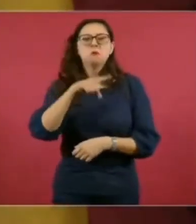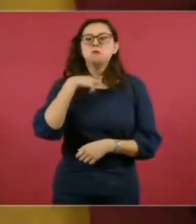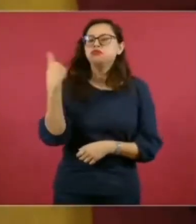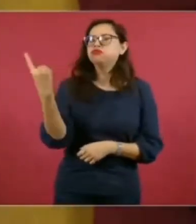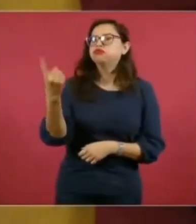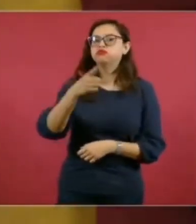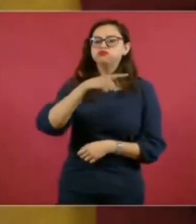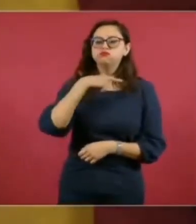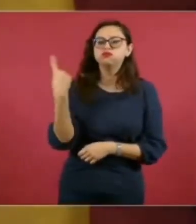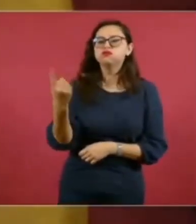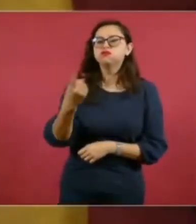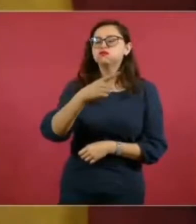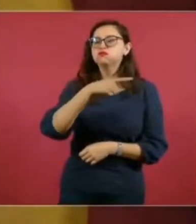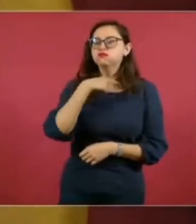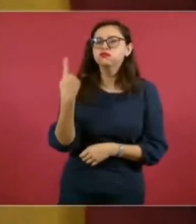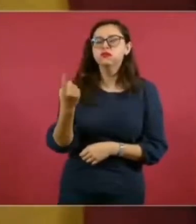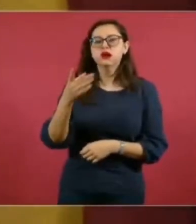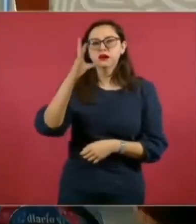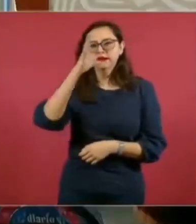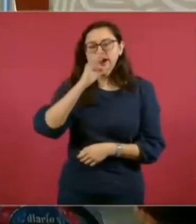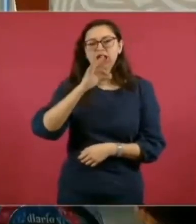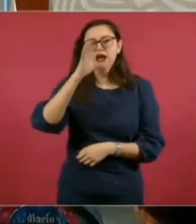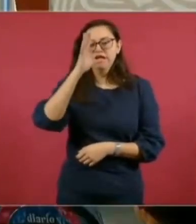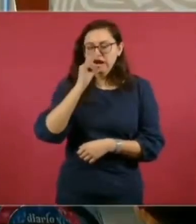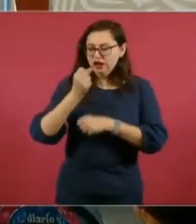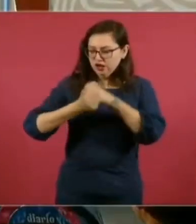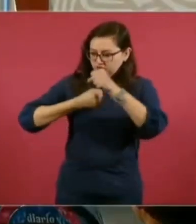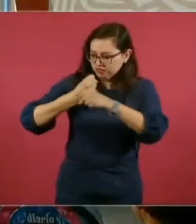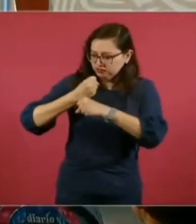superior, con la mentira